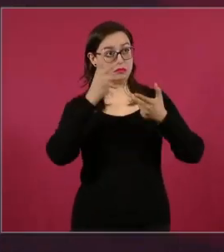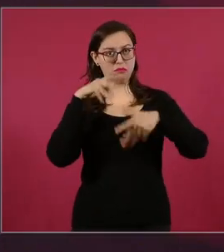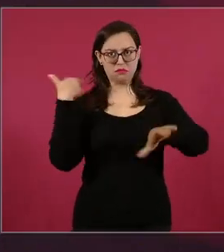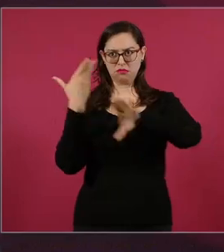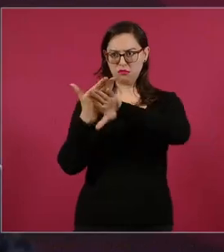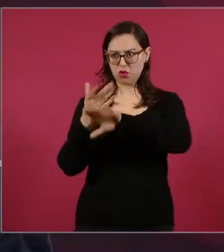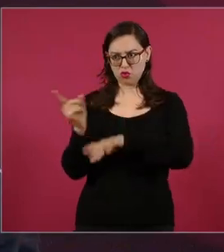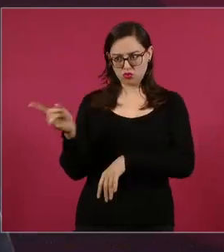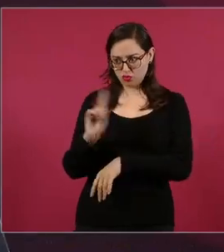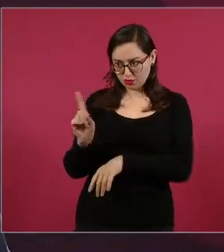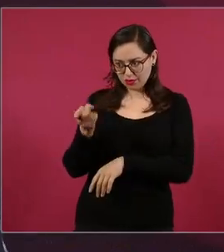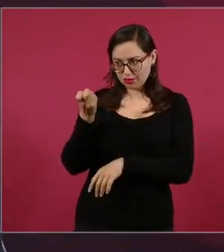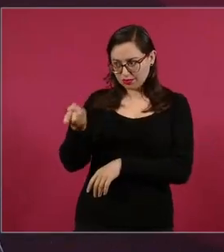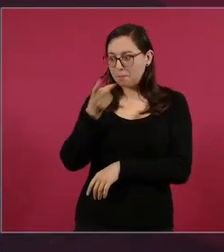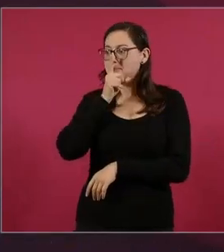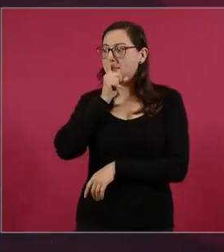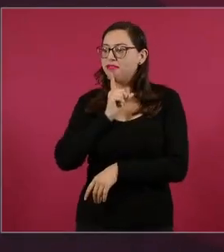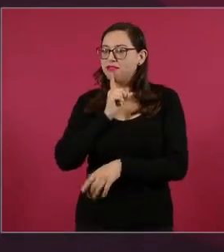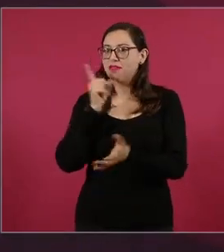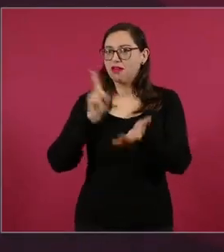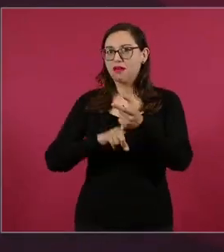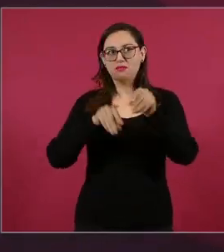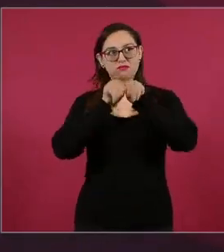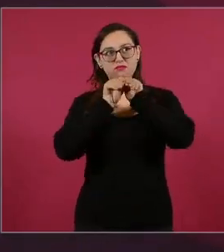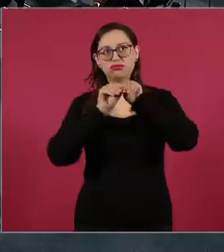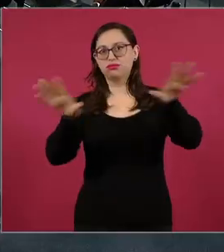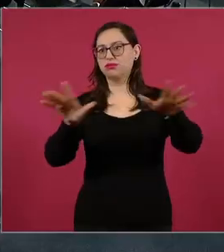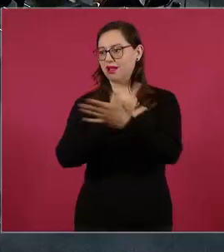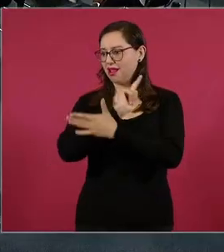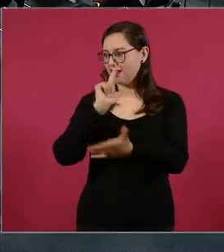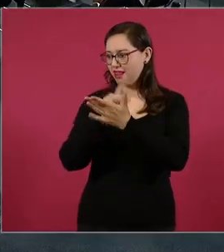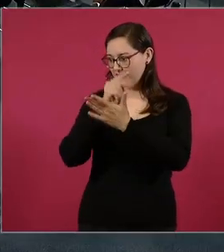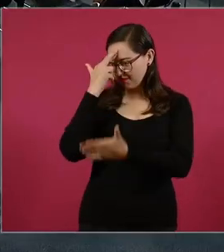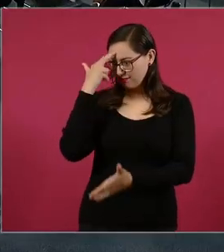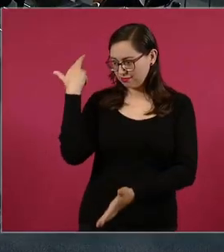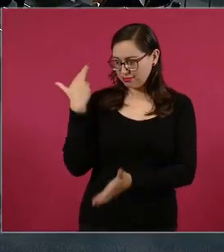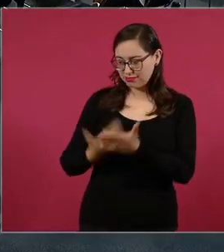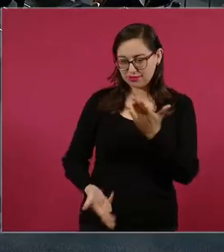evitar un delito, porque imagínense que